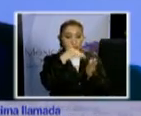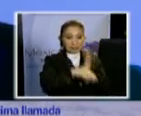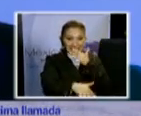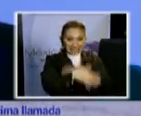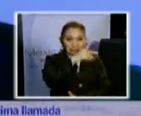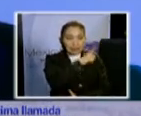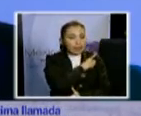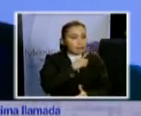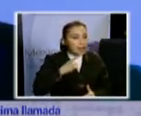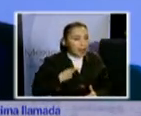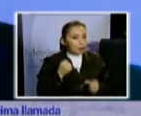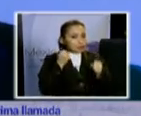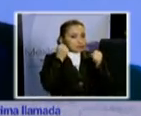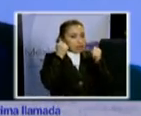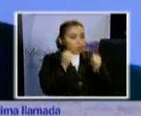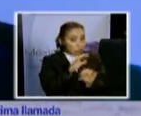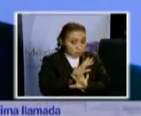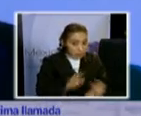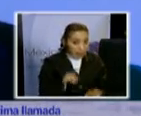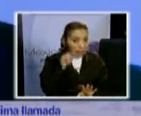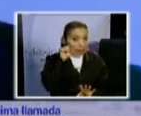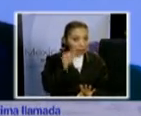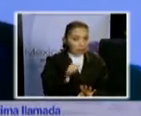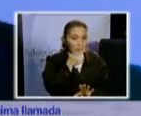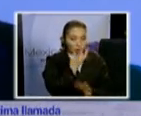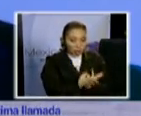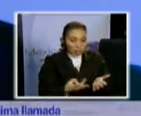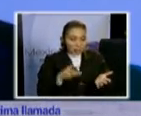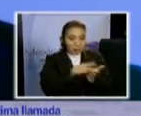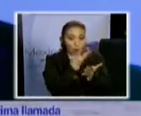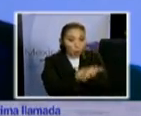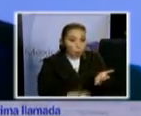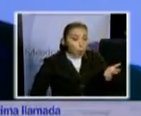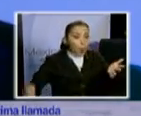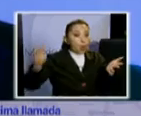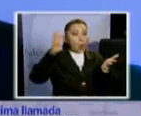2015 tendremos que asegurarnos de que hayamos triplicado o